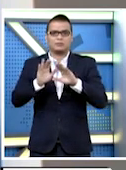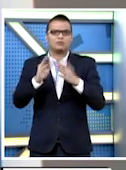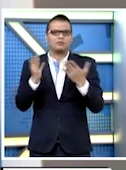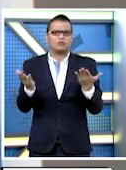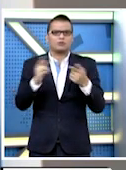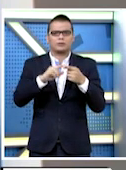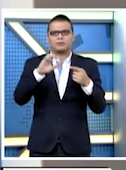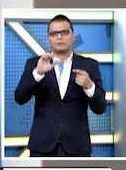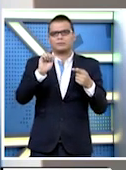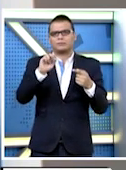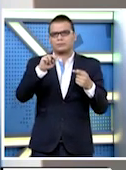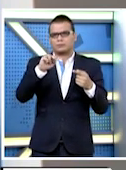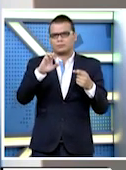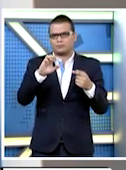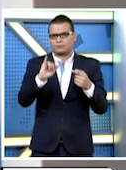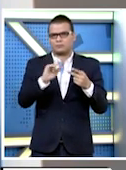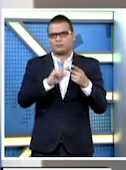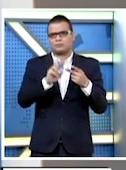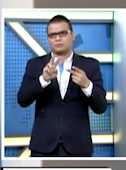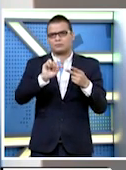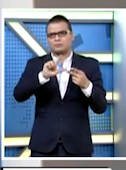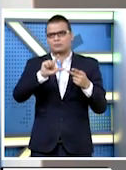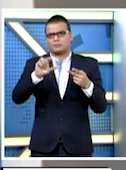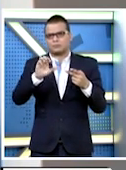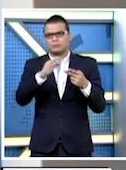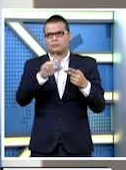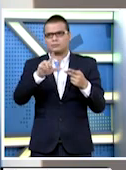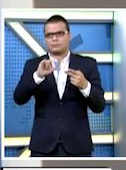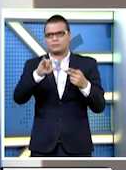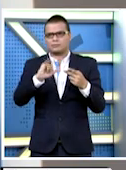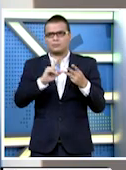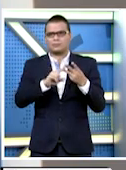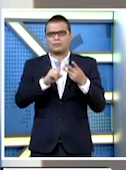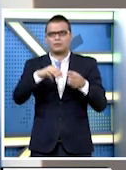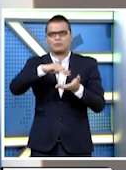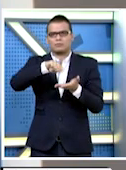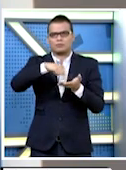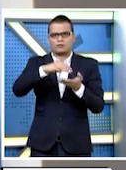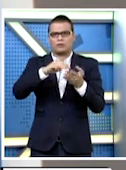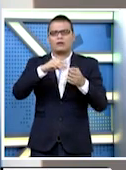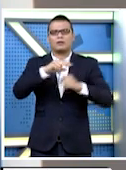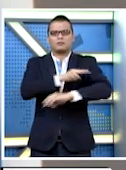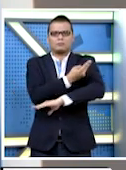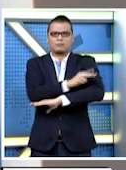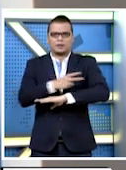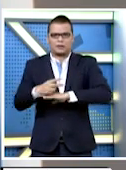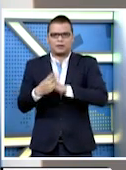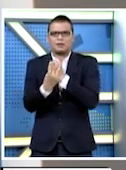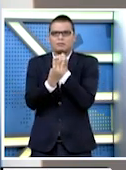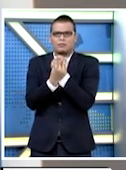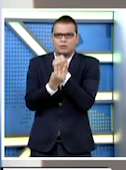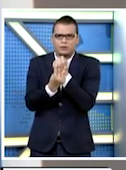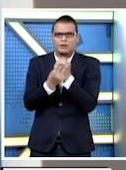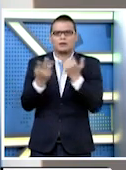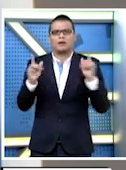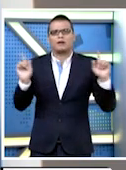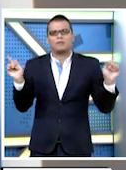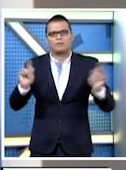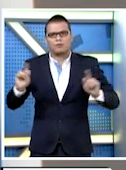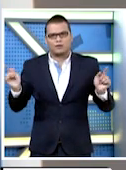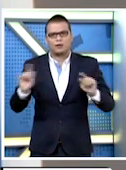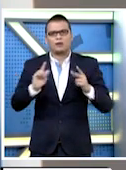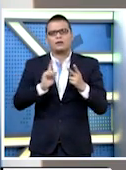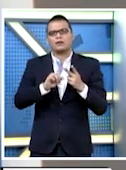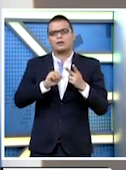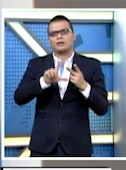Caney, Valle de Lili, El Morichal, El Vergel, Mojica, Floralia, Lleras